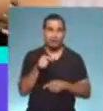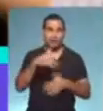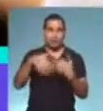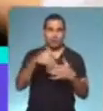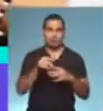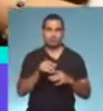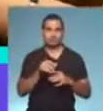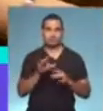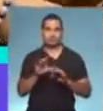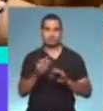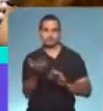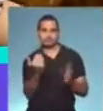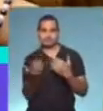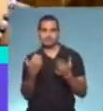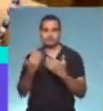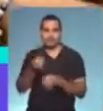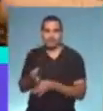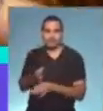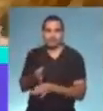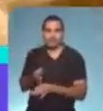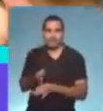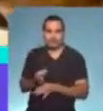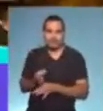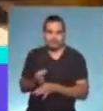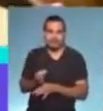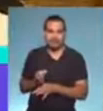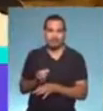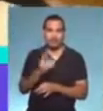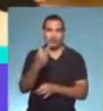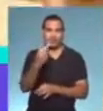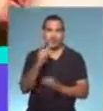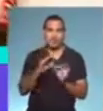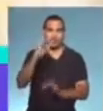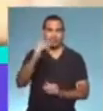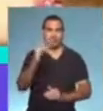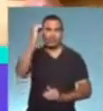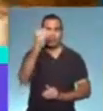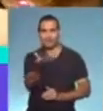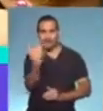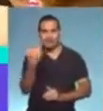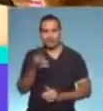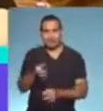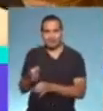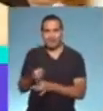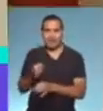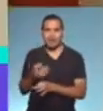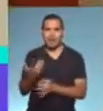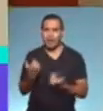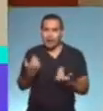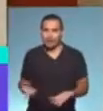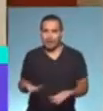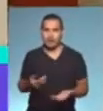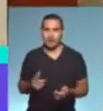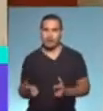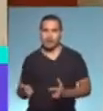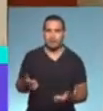gimnasio y lo enseñaba a sus propios jugadores, los metía a los grandotes de 2 metros en el área para que aprendan a hacer cortinas en los corners,